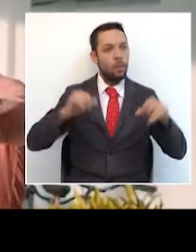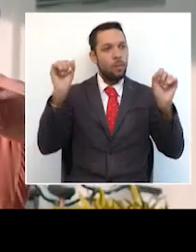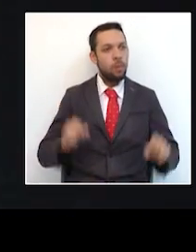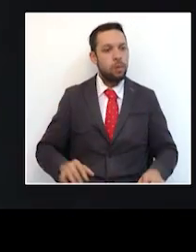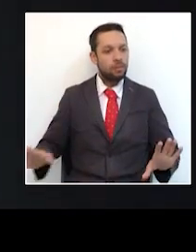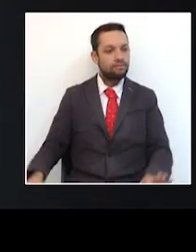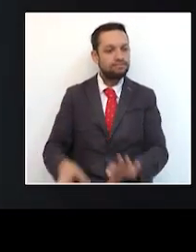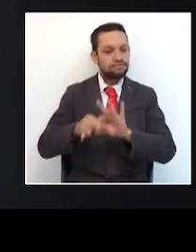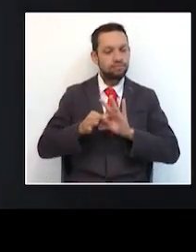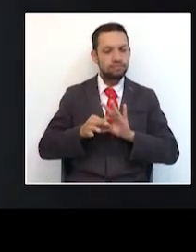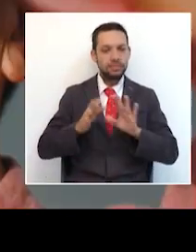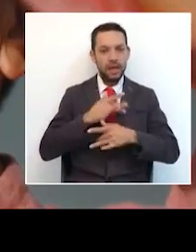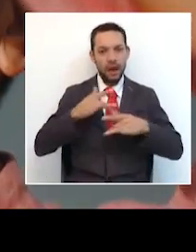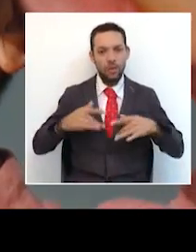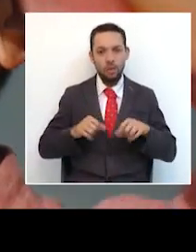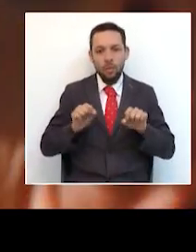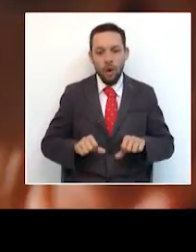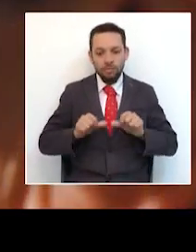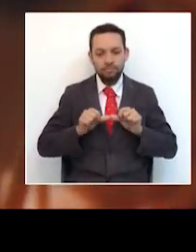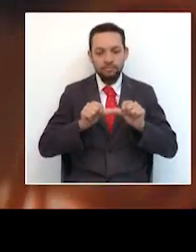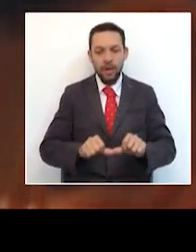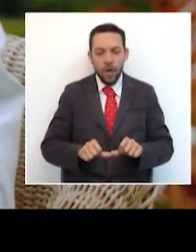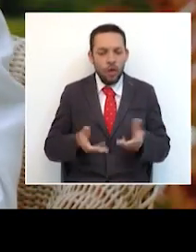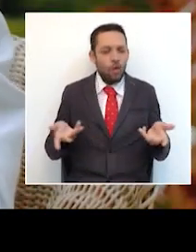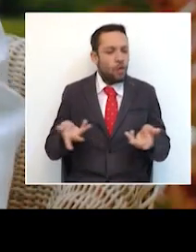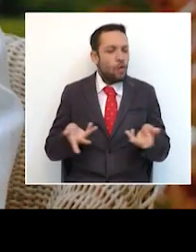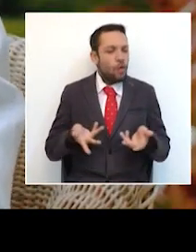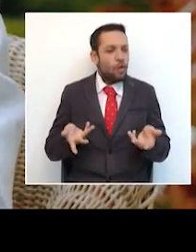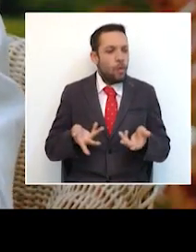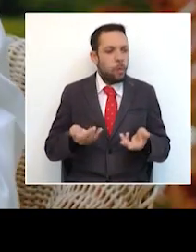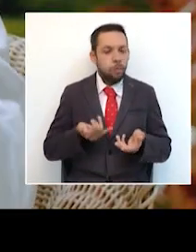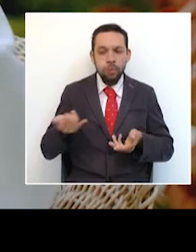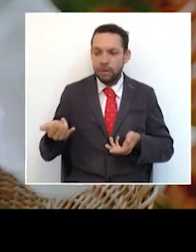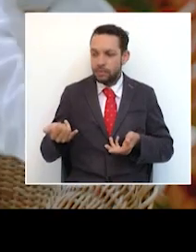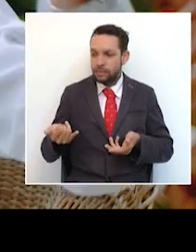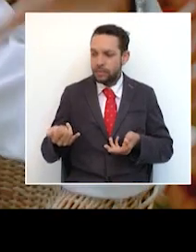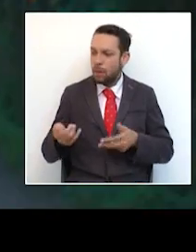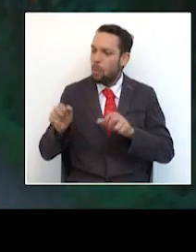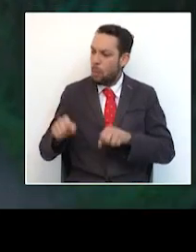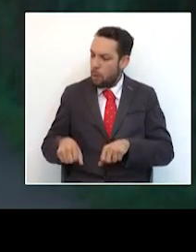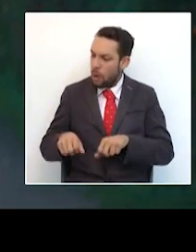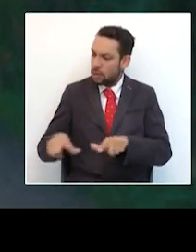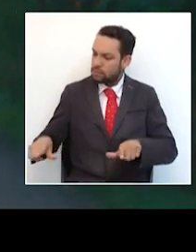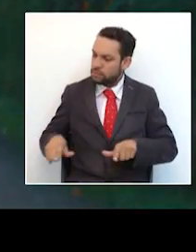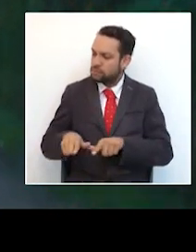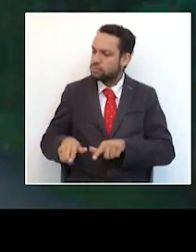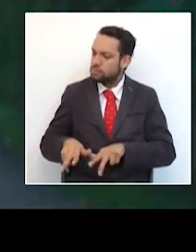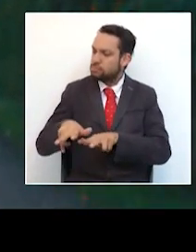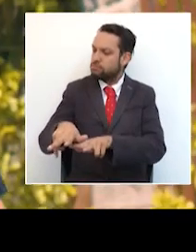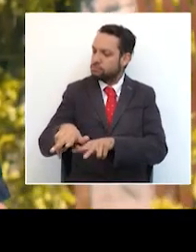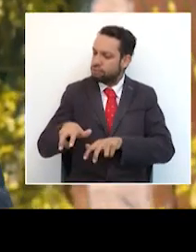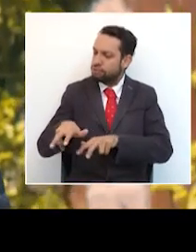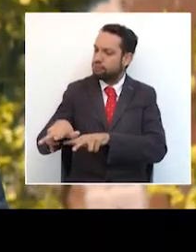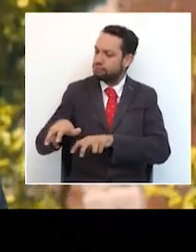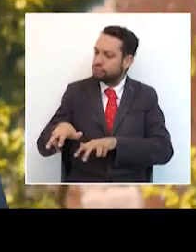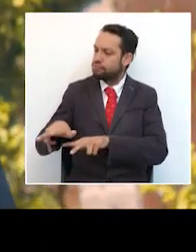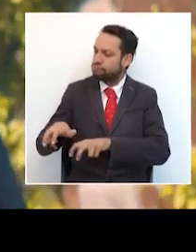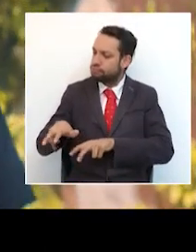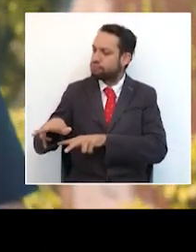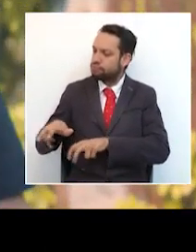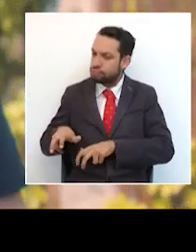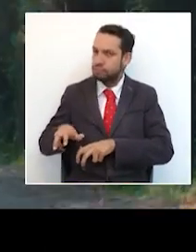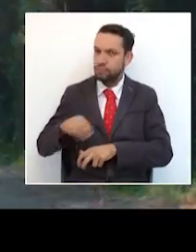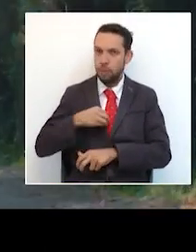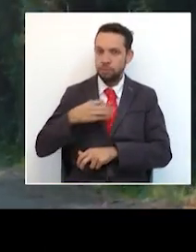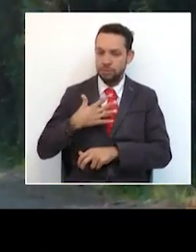ejercer una medicina diferente desde donde desde desde la web que en conjunto permiten buscar